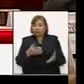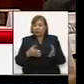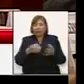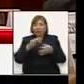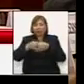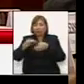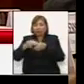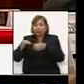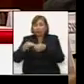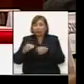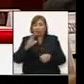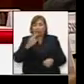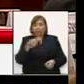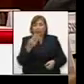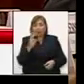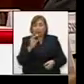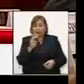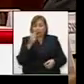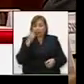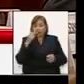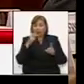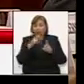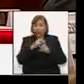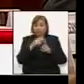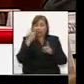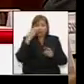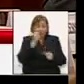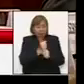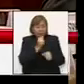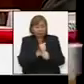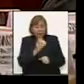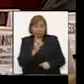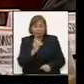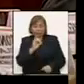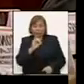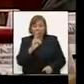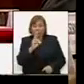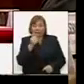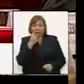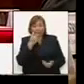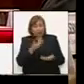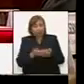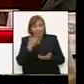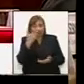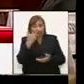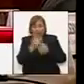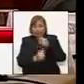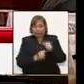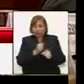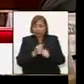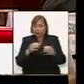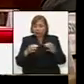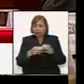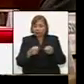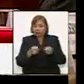provincia, el año 2016 fui captado para trabajar en la DIVIAD, prestando 3 años en esta gran unidad.